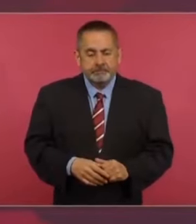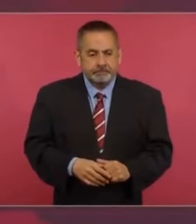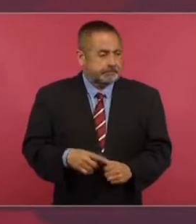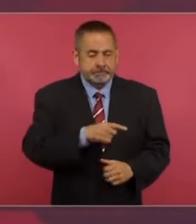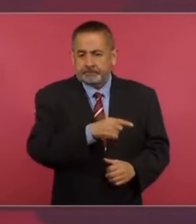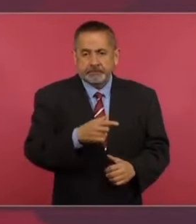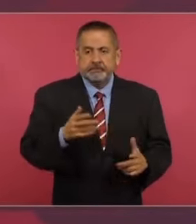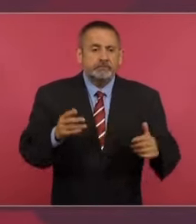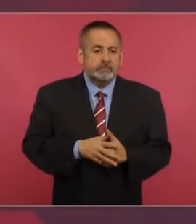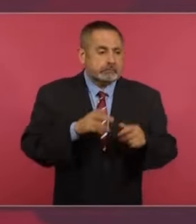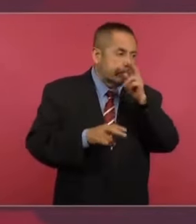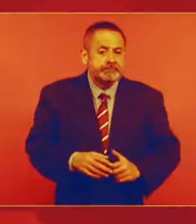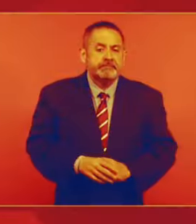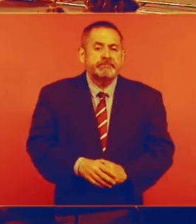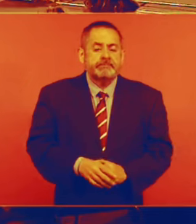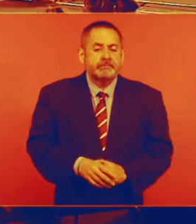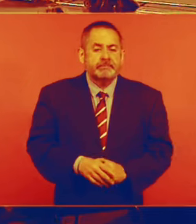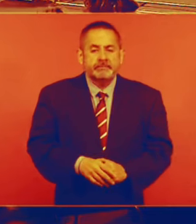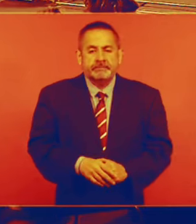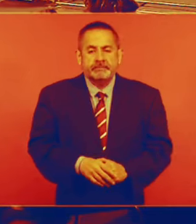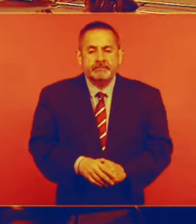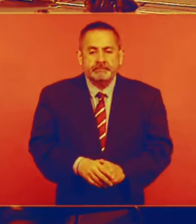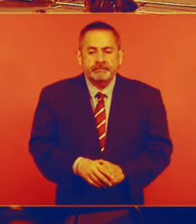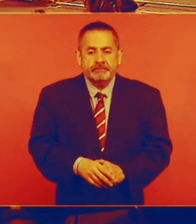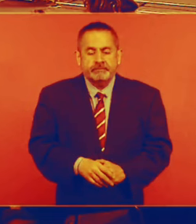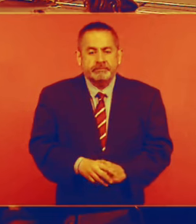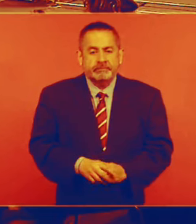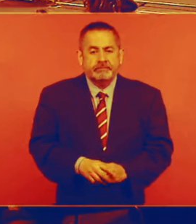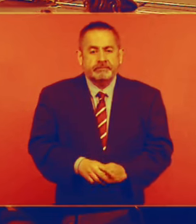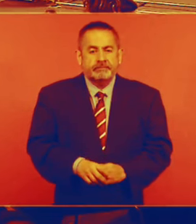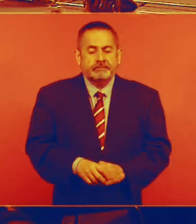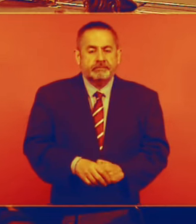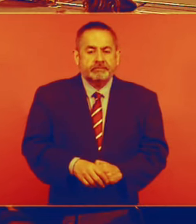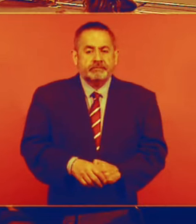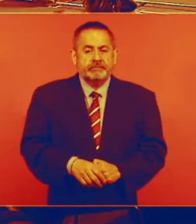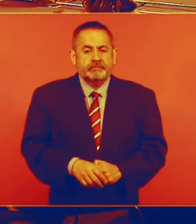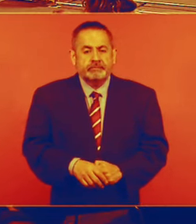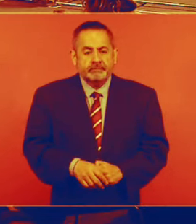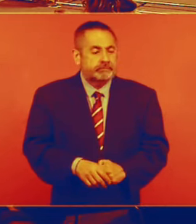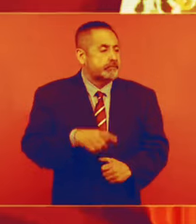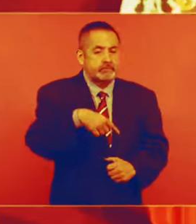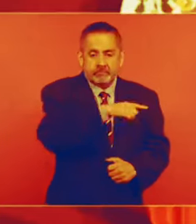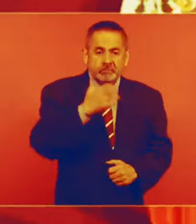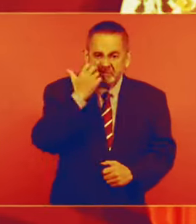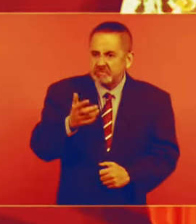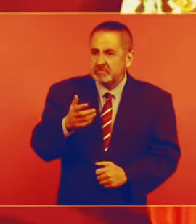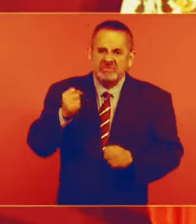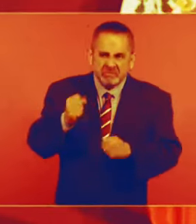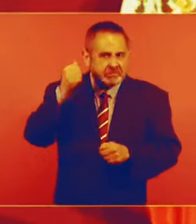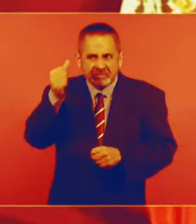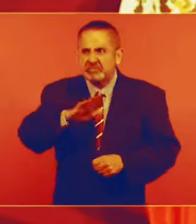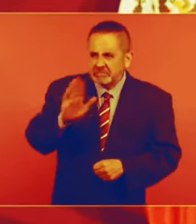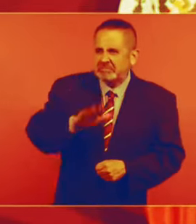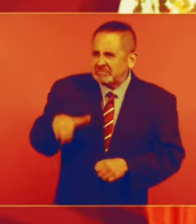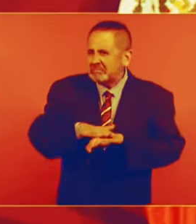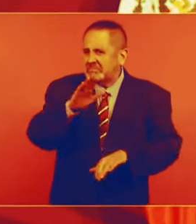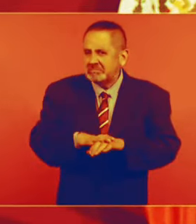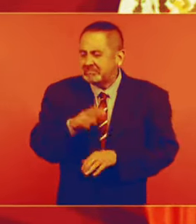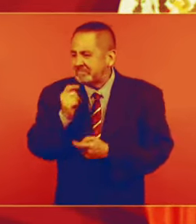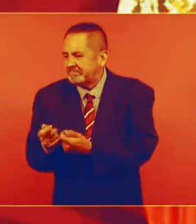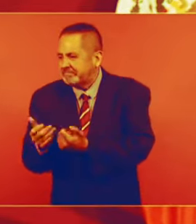vez se desesperan más. Y como querían más muertos en Acapulco y no